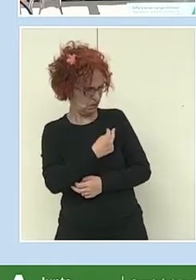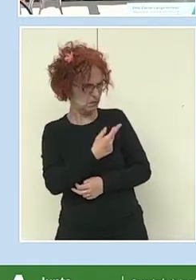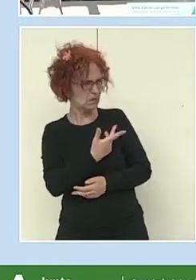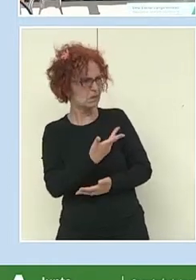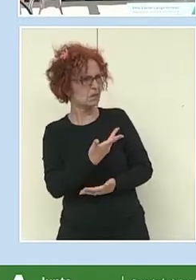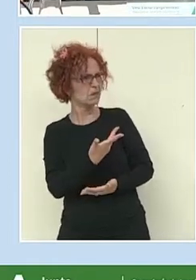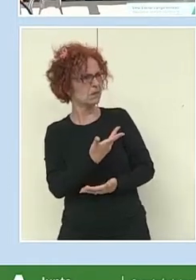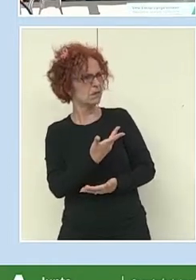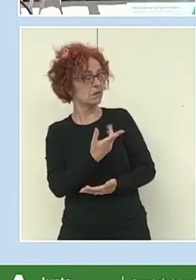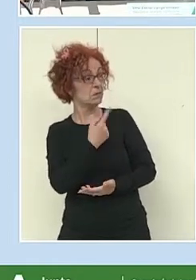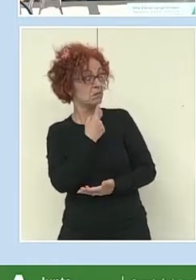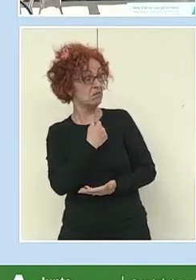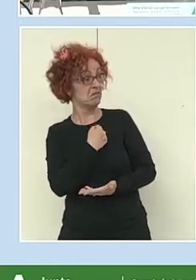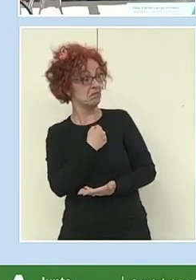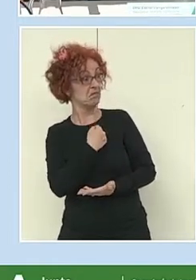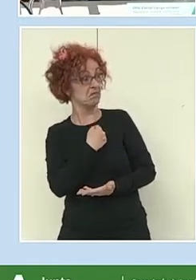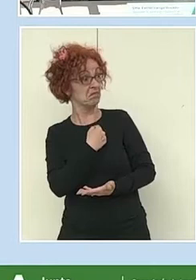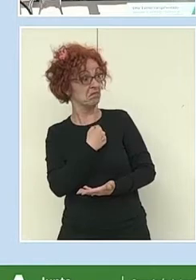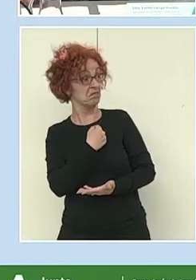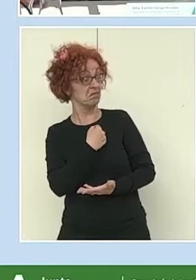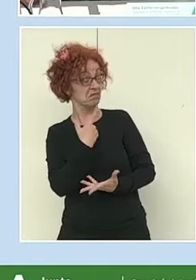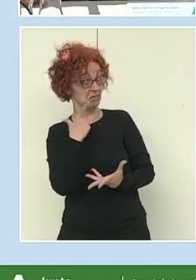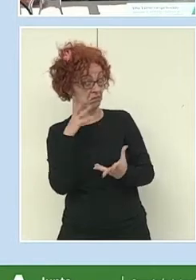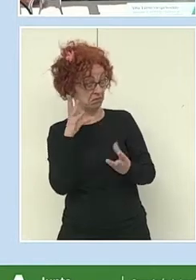y sé que compañeras mías también.